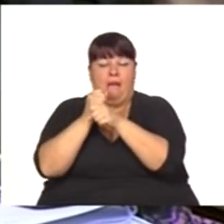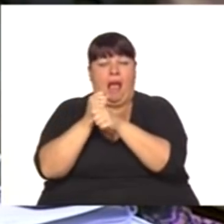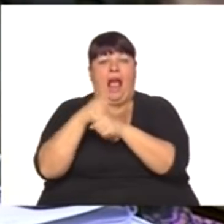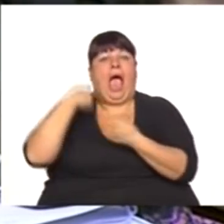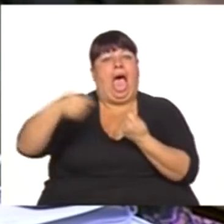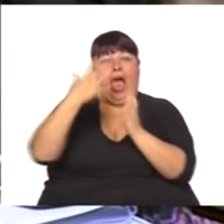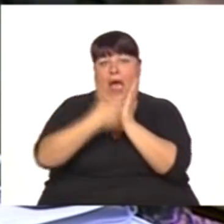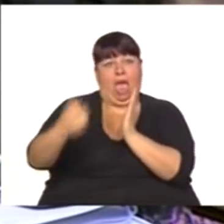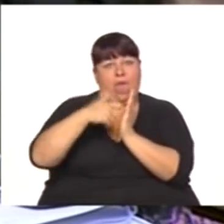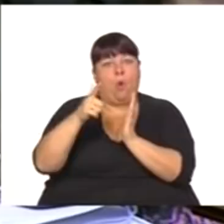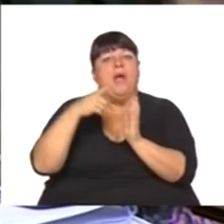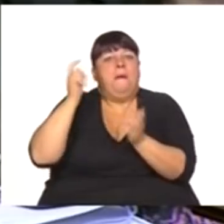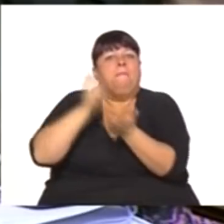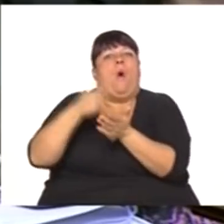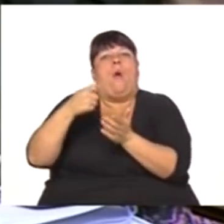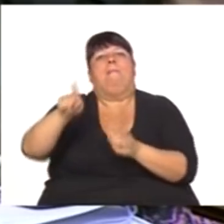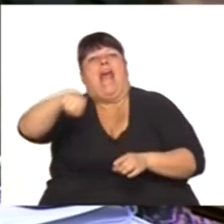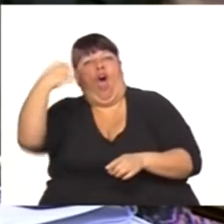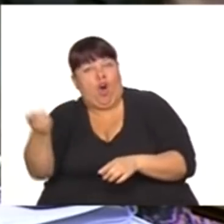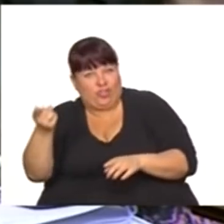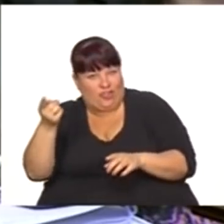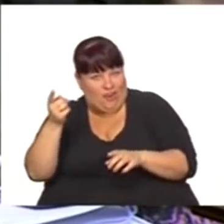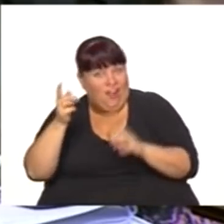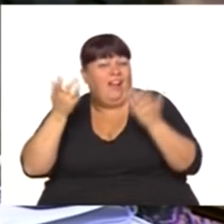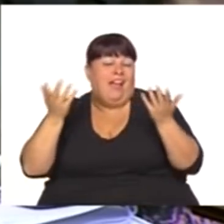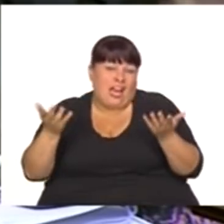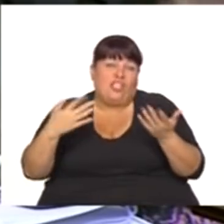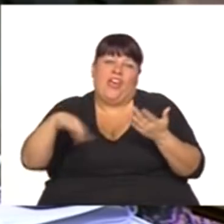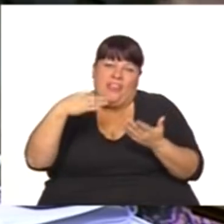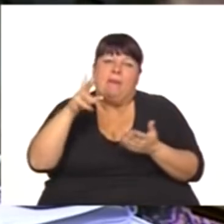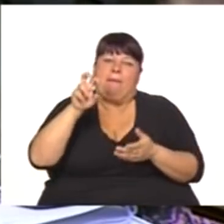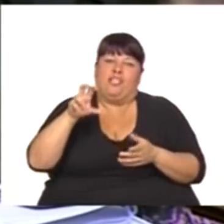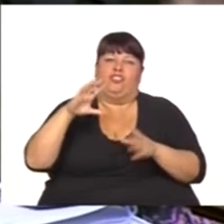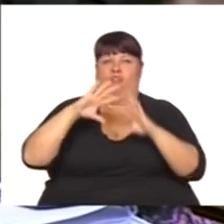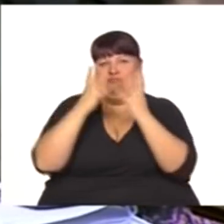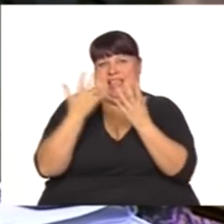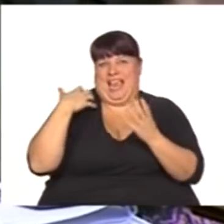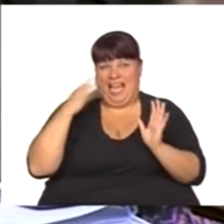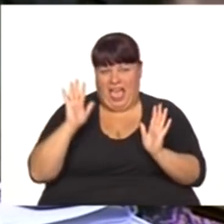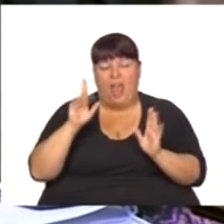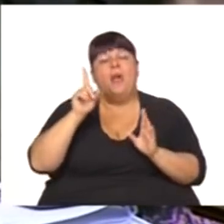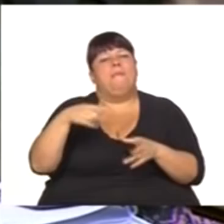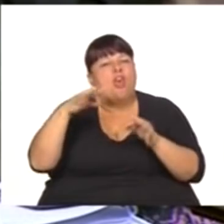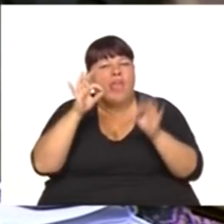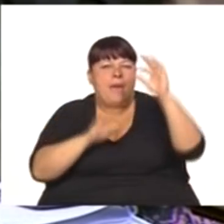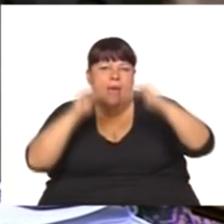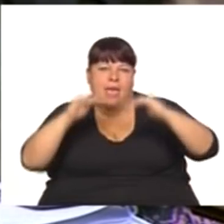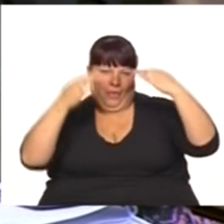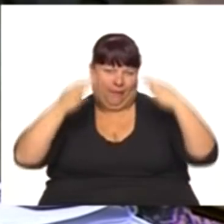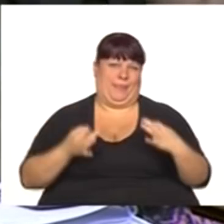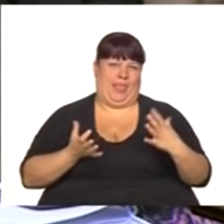haciendo aportes le está pagando la jubilación a otro. Entonces merece una pensión universal, pero la tenemos que calibrar